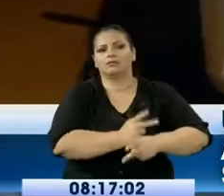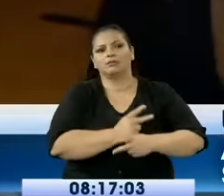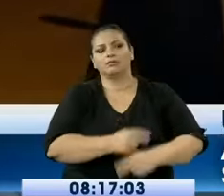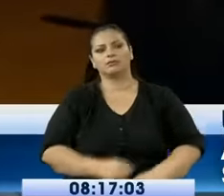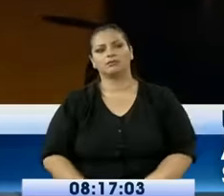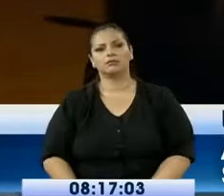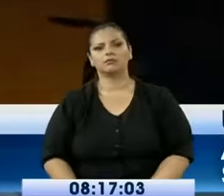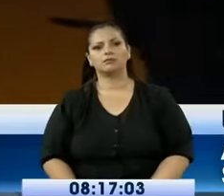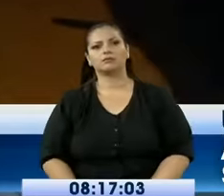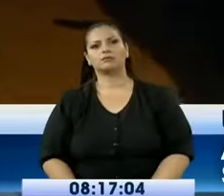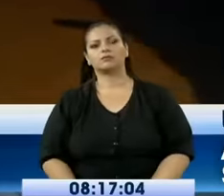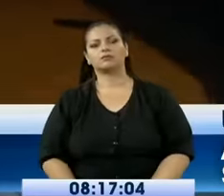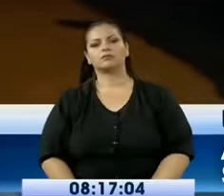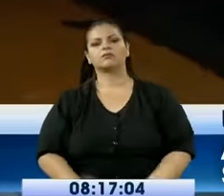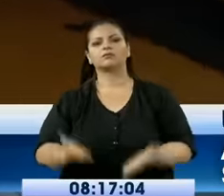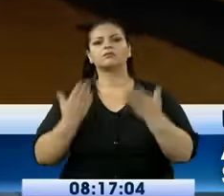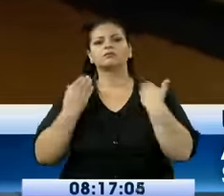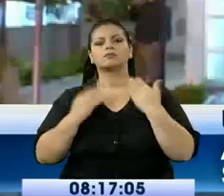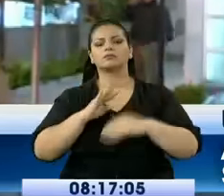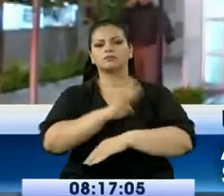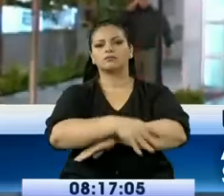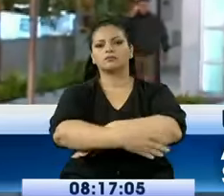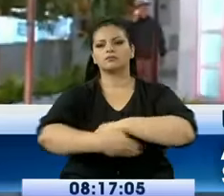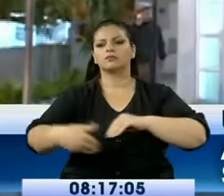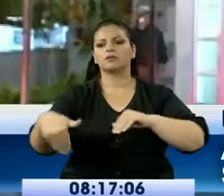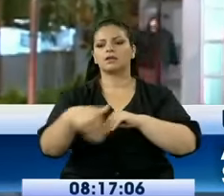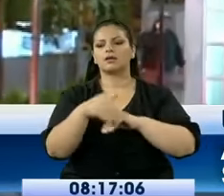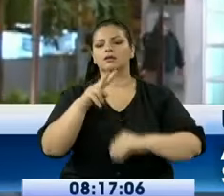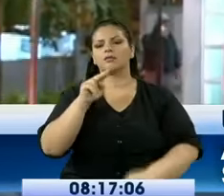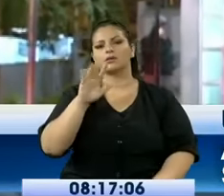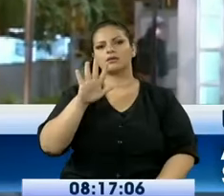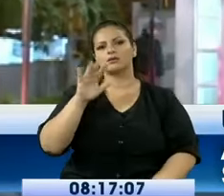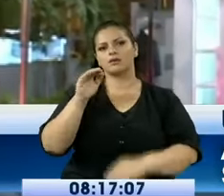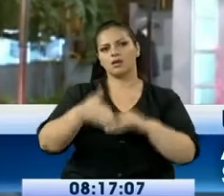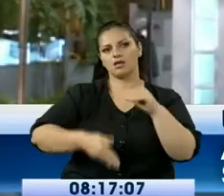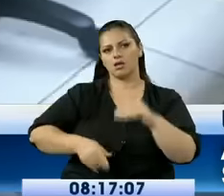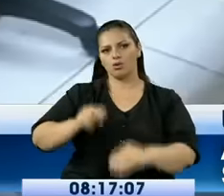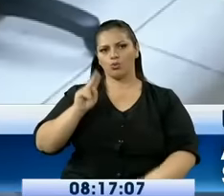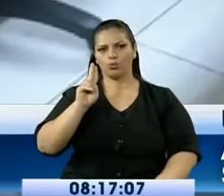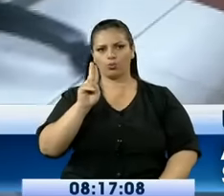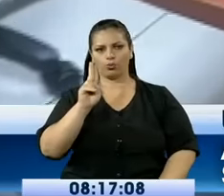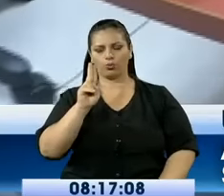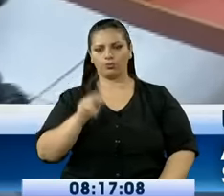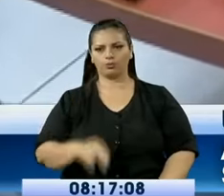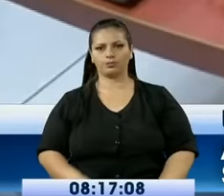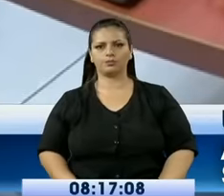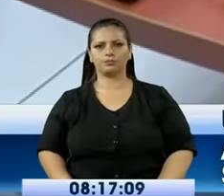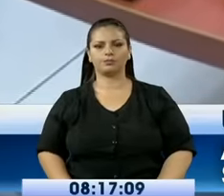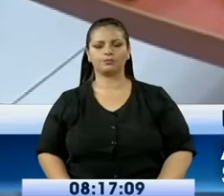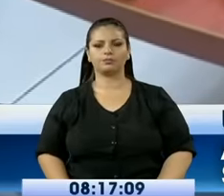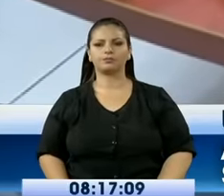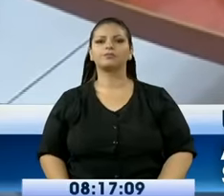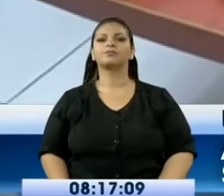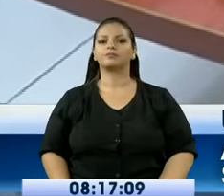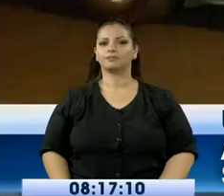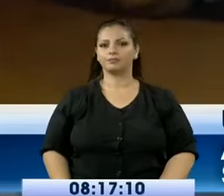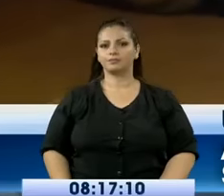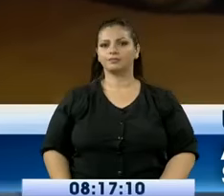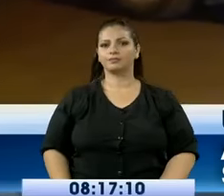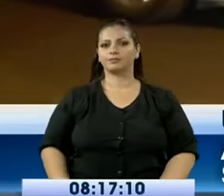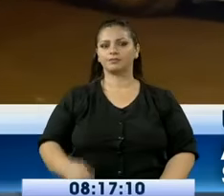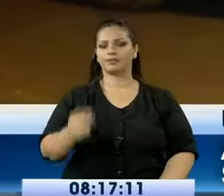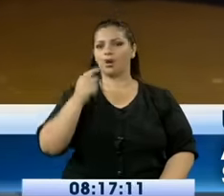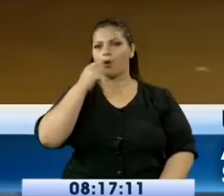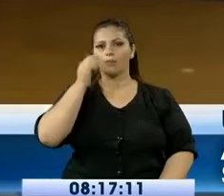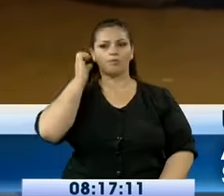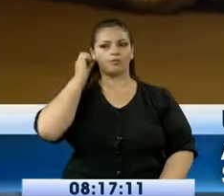ocurrió en las calles 25 y la U, suburbio de la urbe, y contó con la participación de dos personas más que